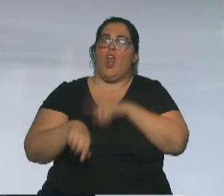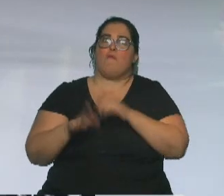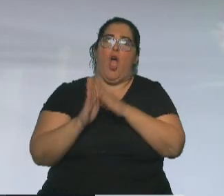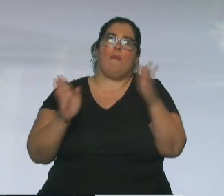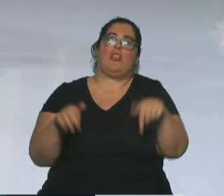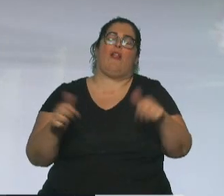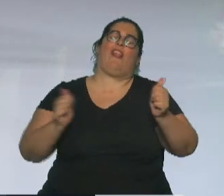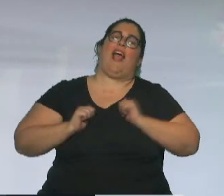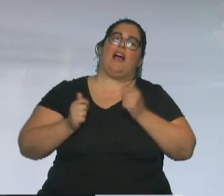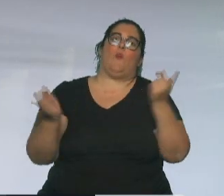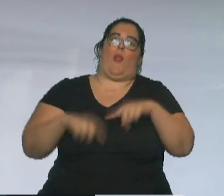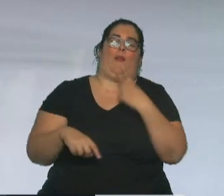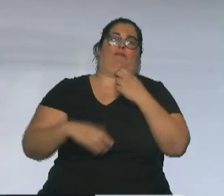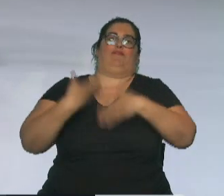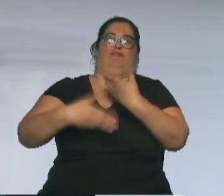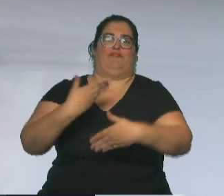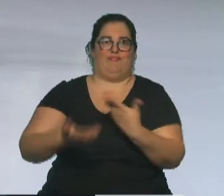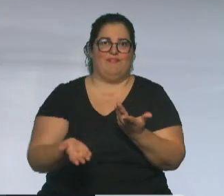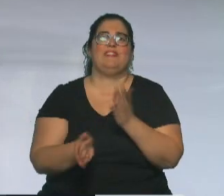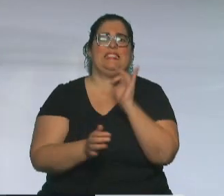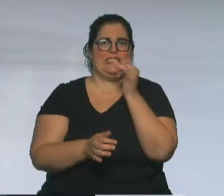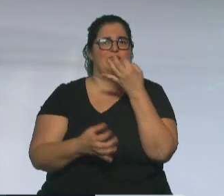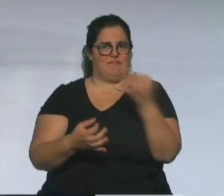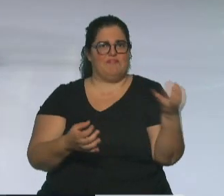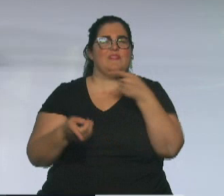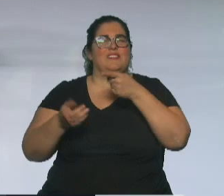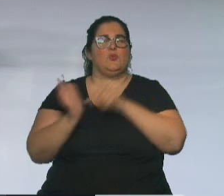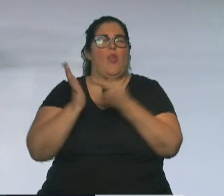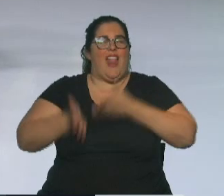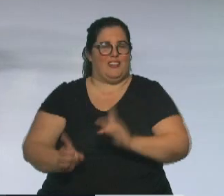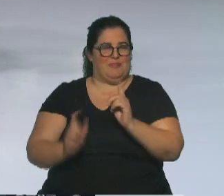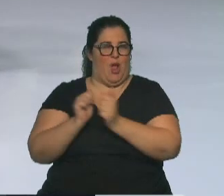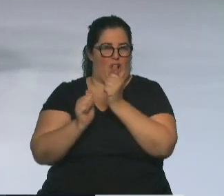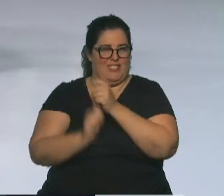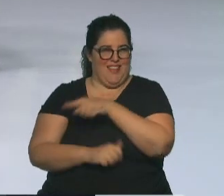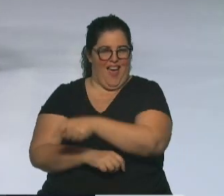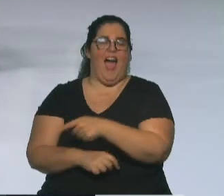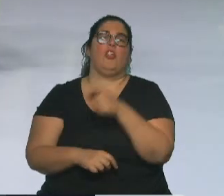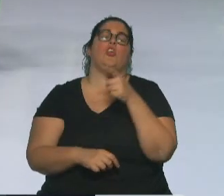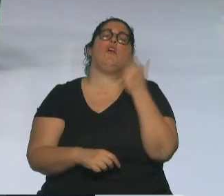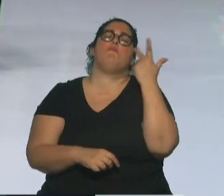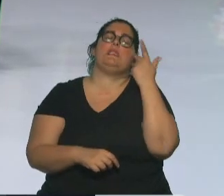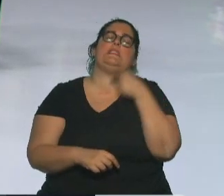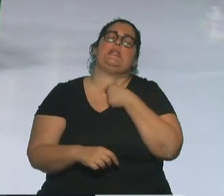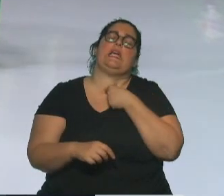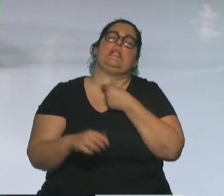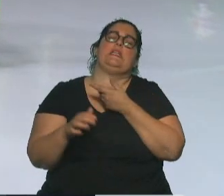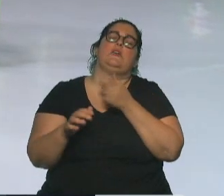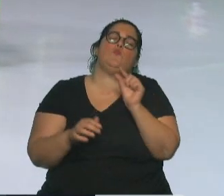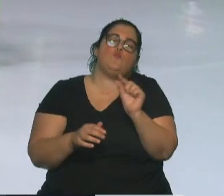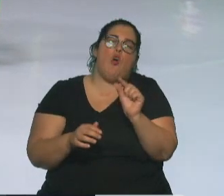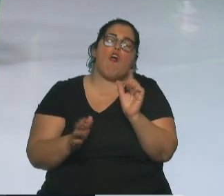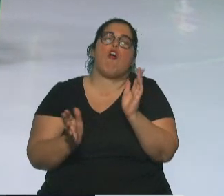su ciudad natal, ¿no? claro, en Rosario. Además, está tratando de salir un poco. Dentro de lo